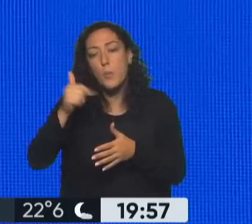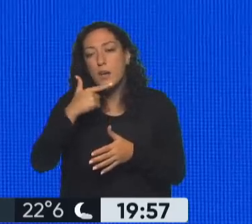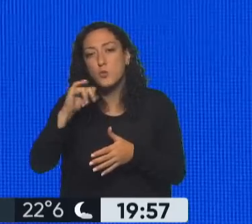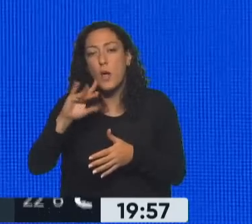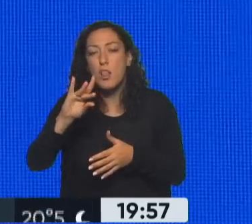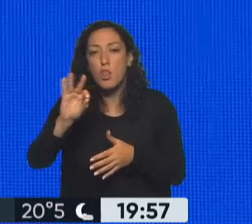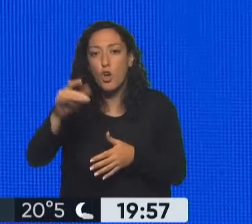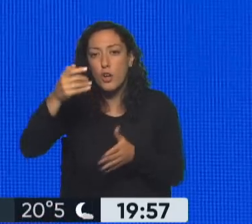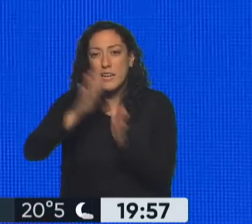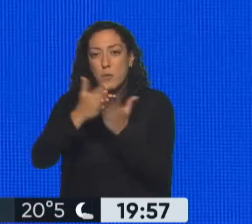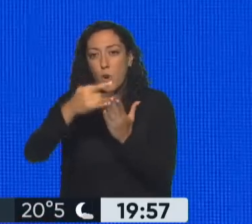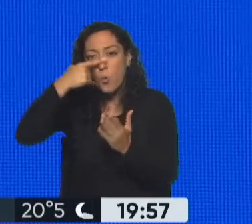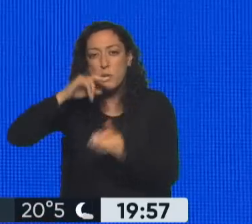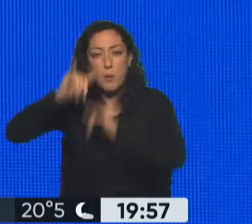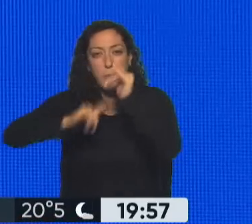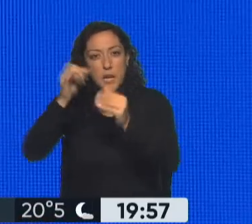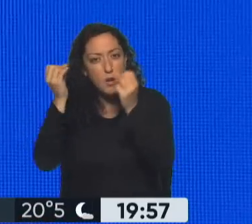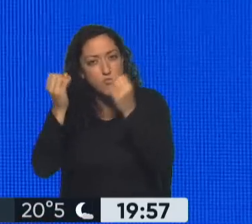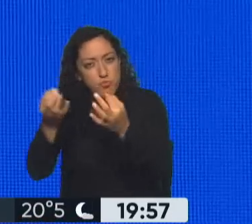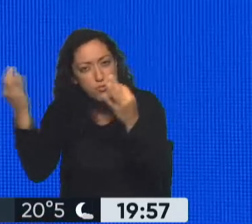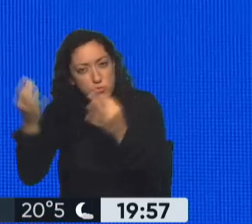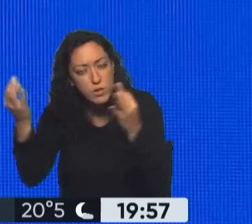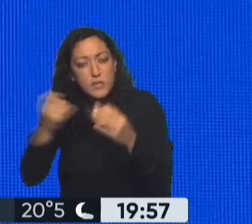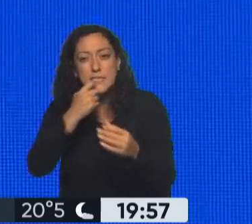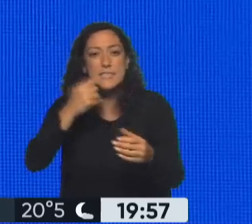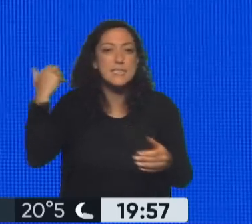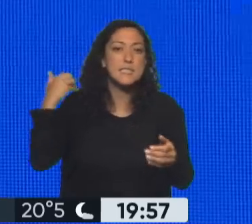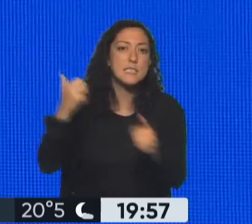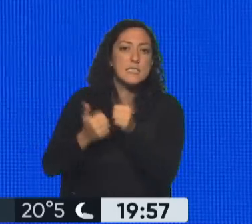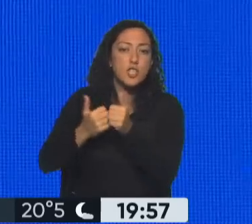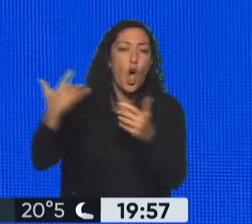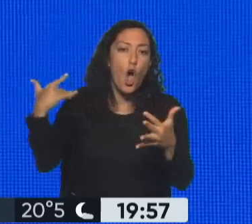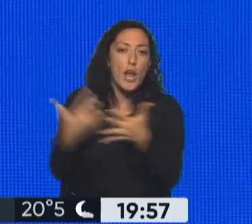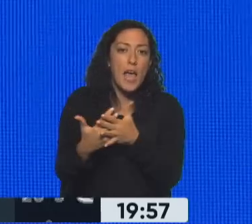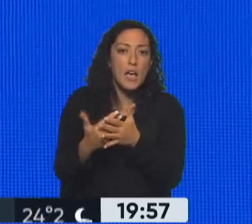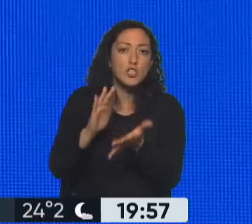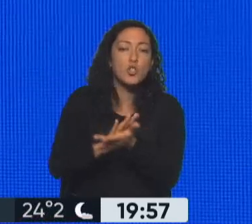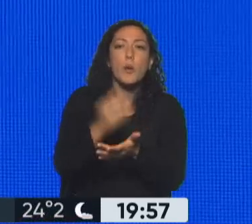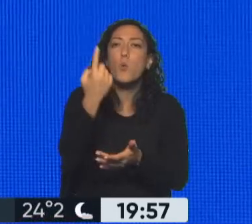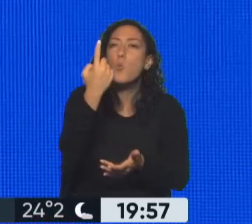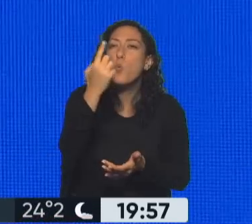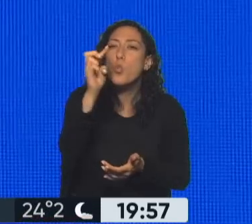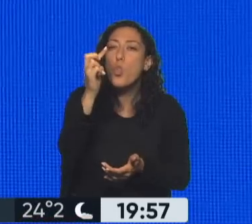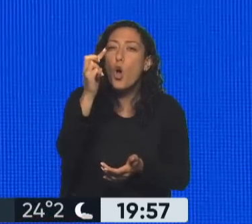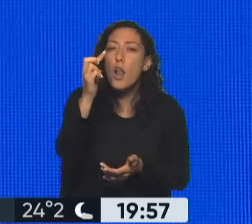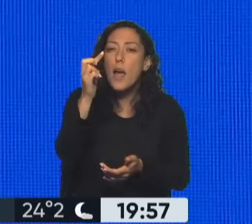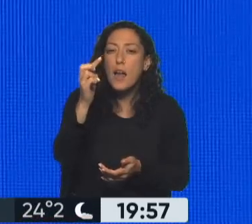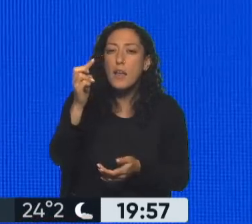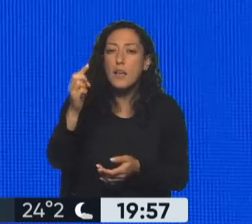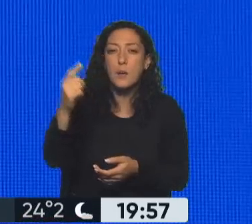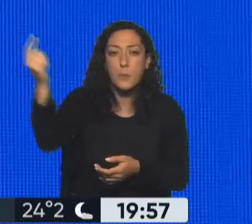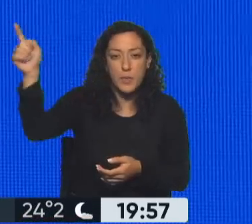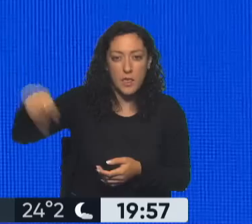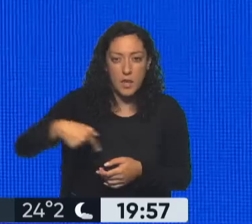último libro, si uno mira la historia de lo que significa el ingreso de un dólar, estoy hablando de dólares que